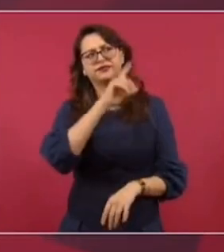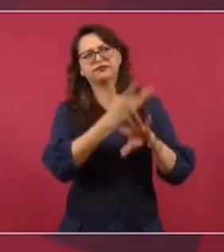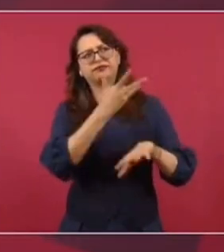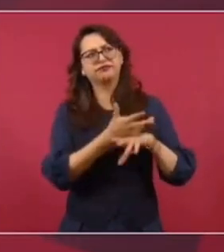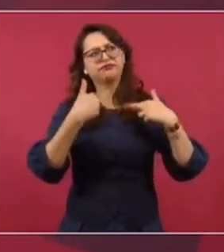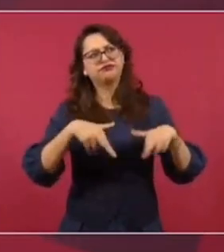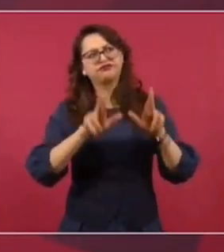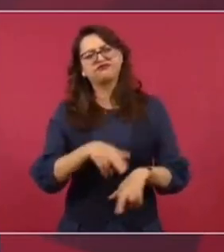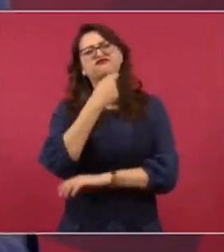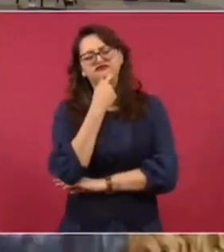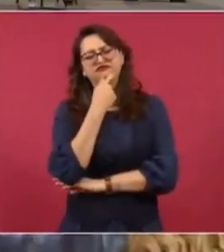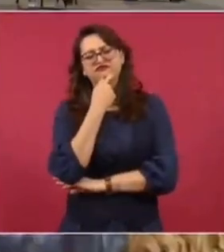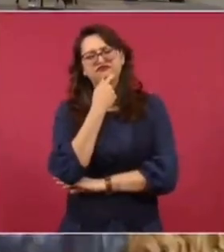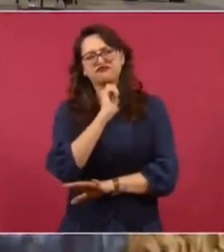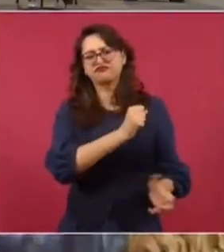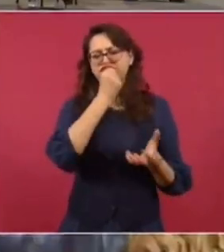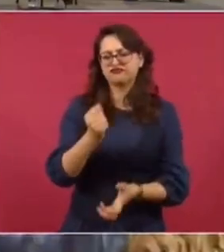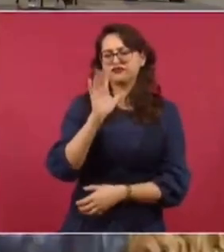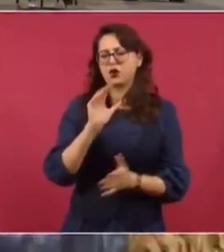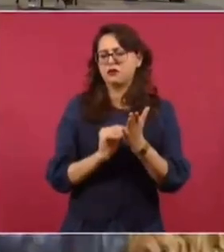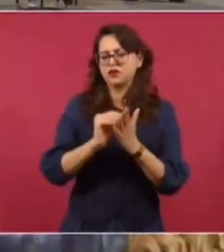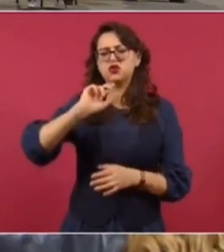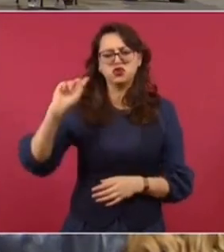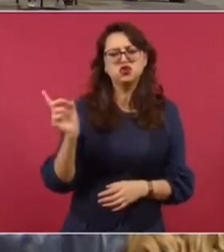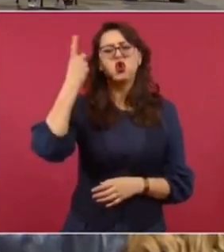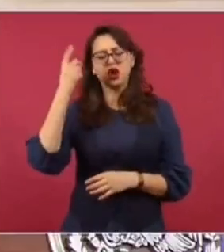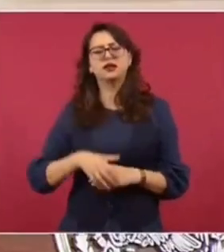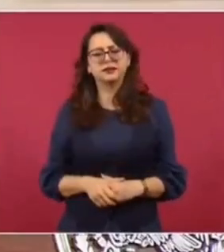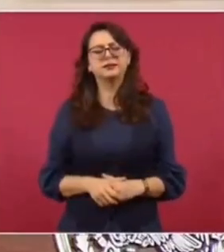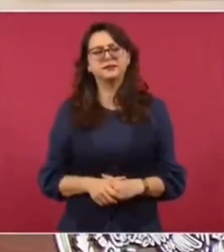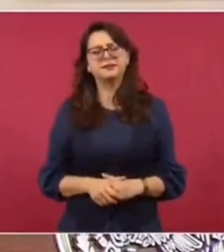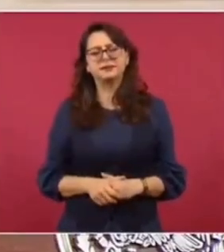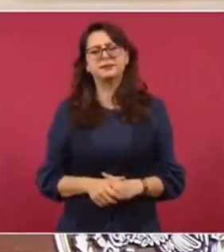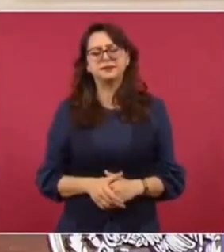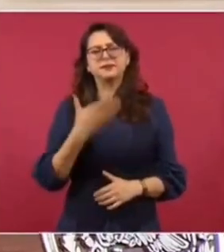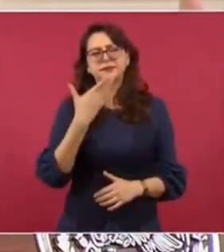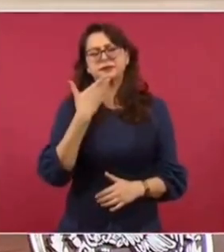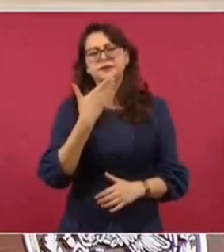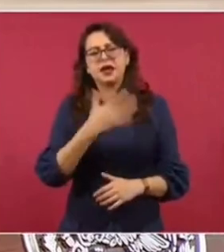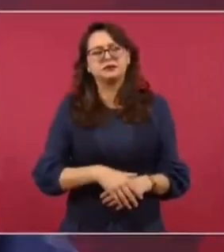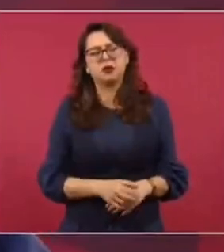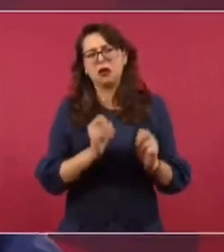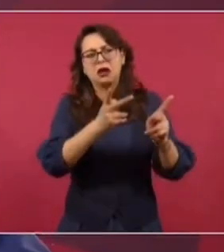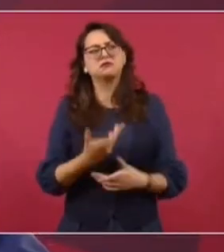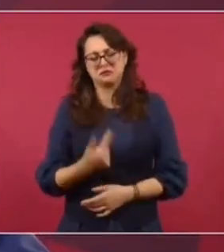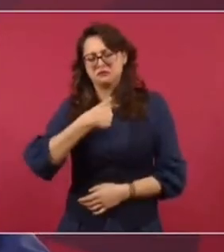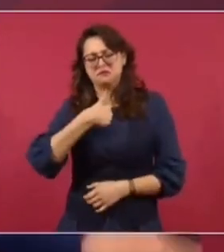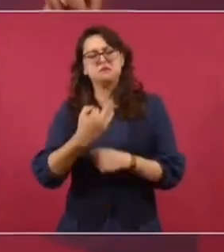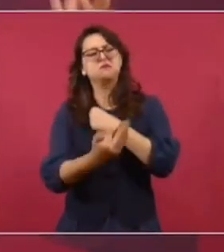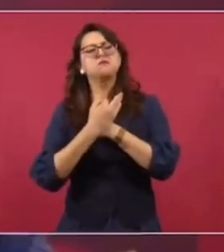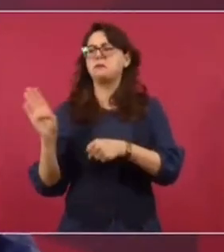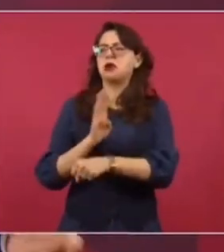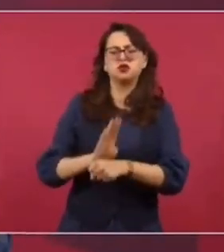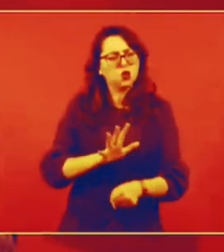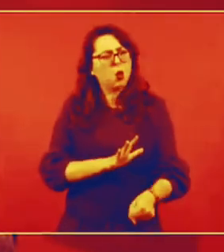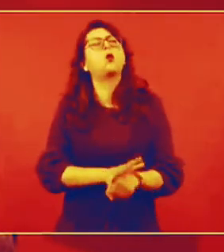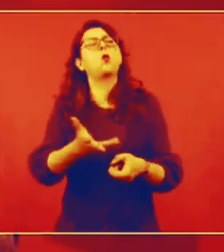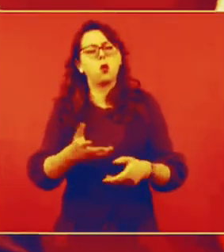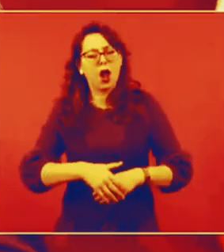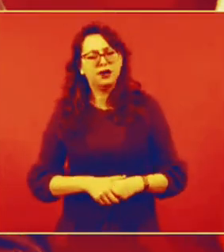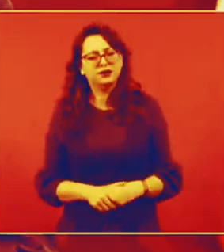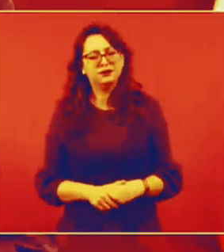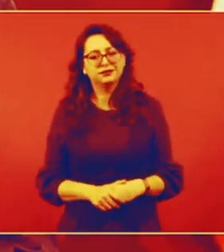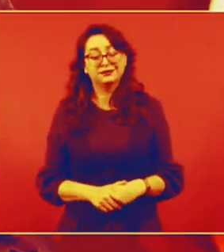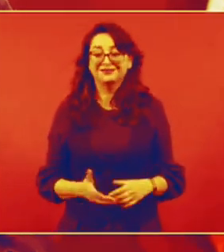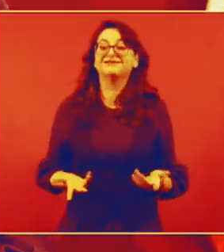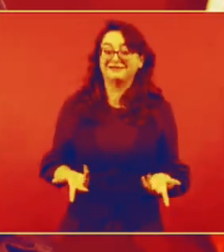¿Y por qué se habla de una inversión de 5 mil millones de dólares? ¿Y en qué, al final de cuentas, a mí me beneficia? Pues la respuesta es que si